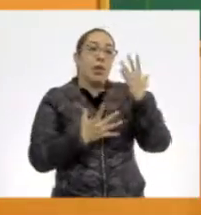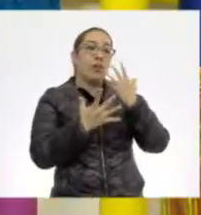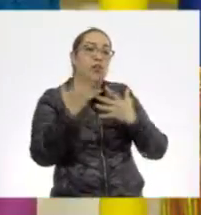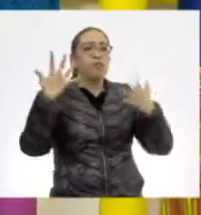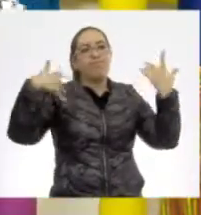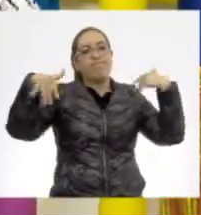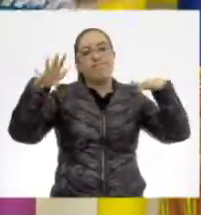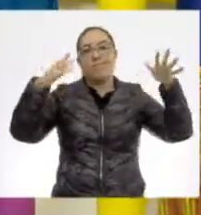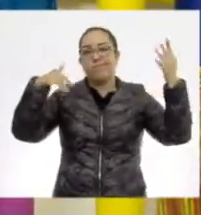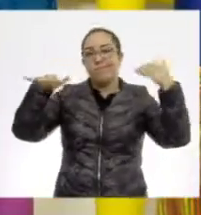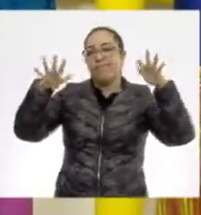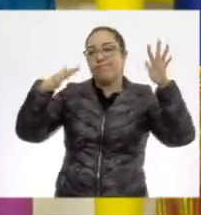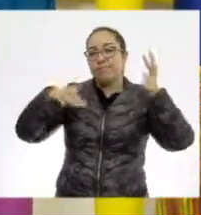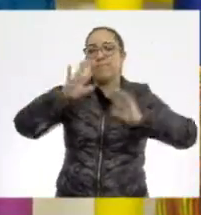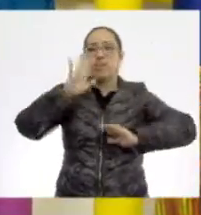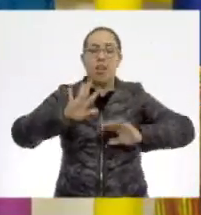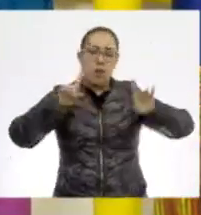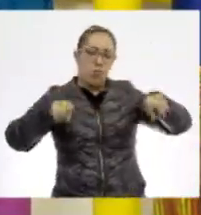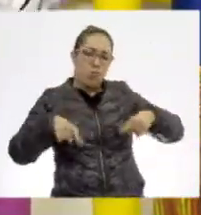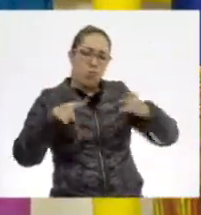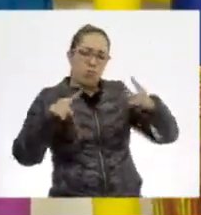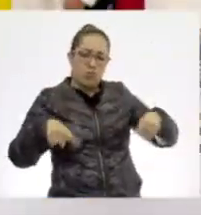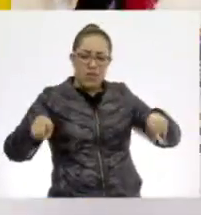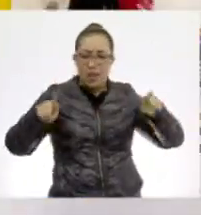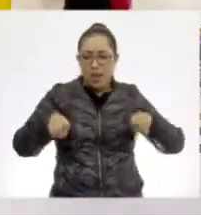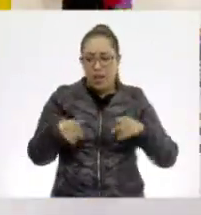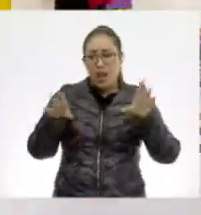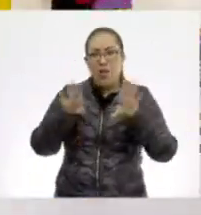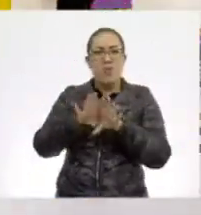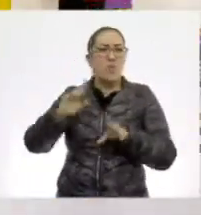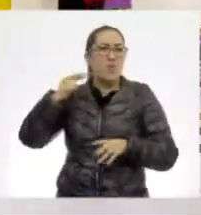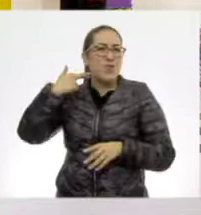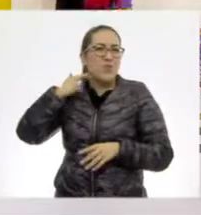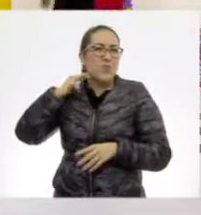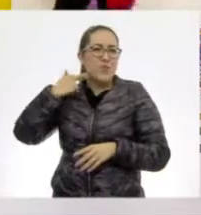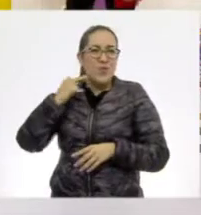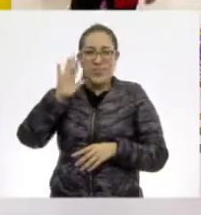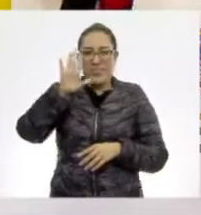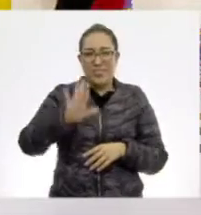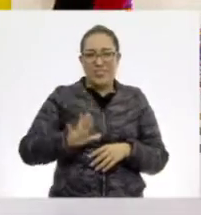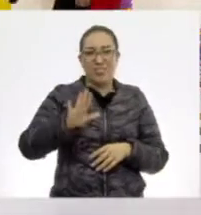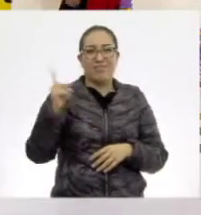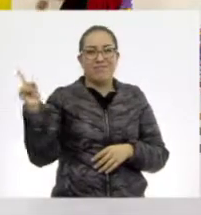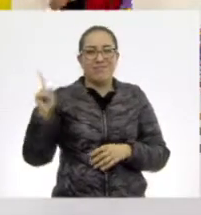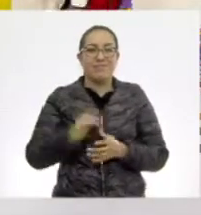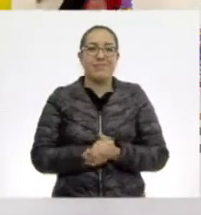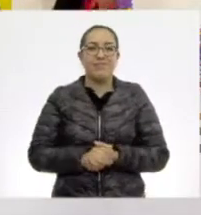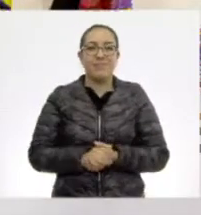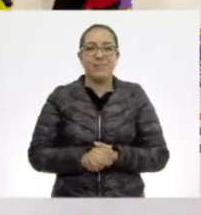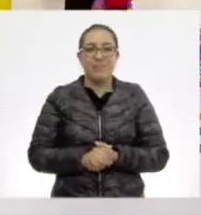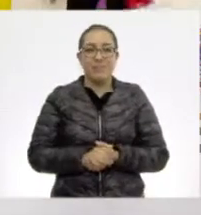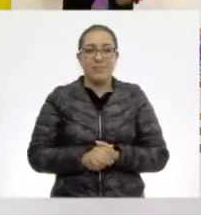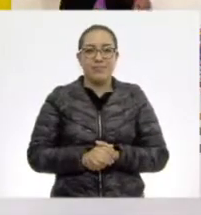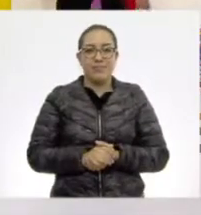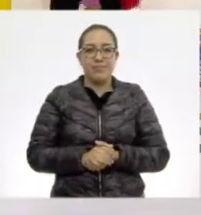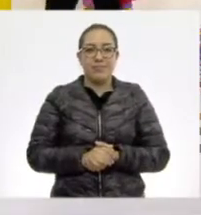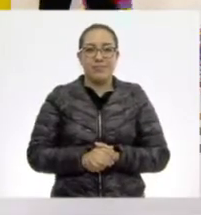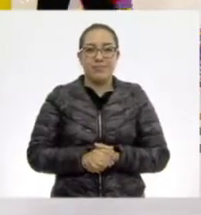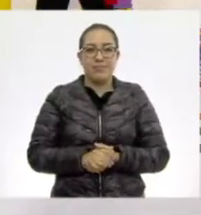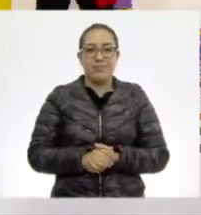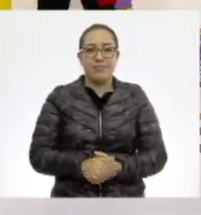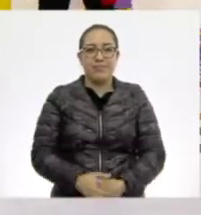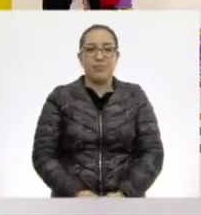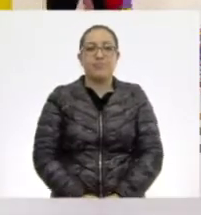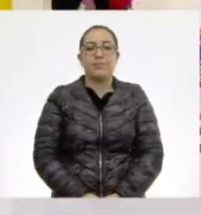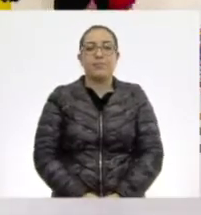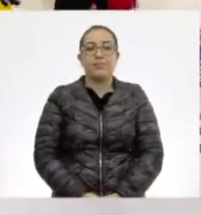direcciones. Ah, esta música es como de... como de robots. Arriba y abajo. Cierto.